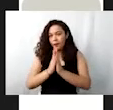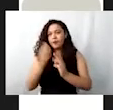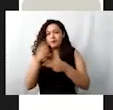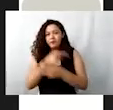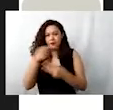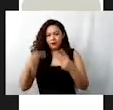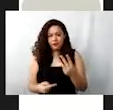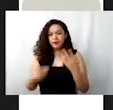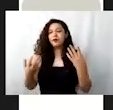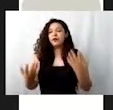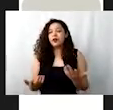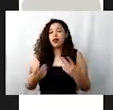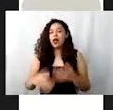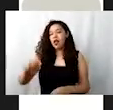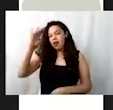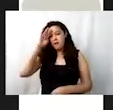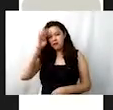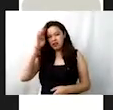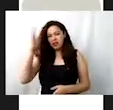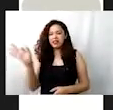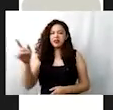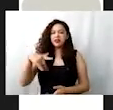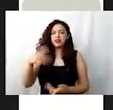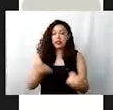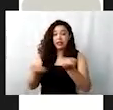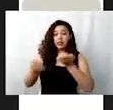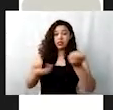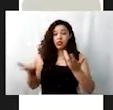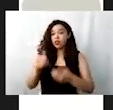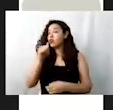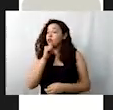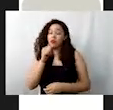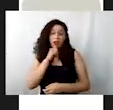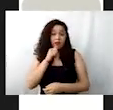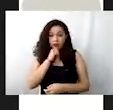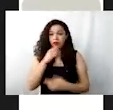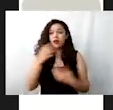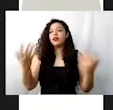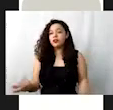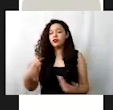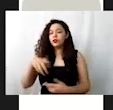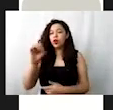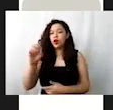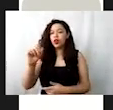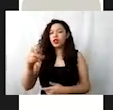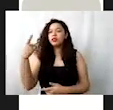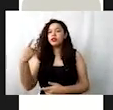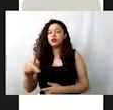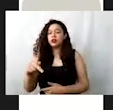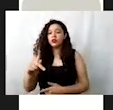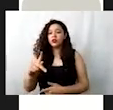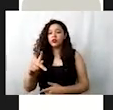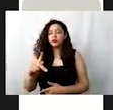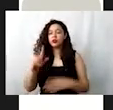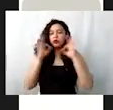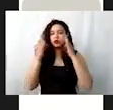poco pensar, si es que ustedes no han hecho este ejercicio como organización, cuáles son los ODS que se relacionan de mejor forma